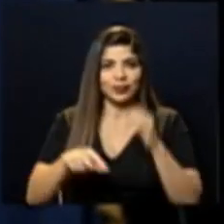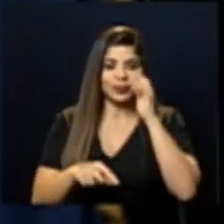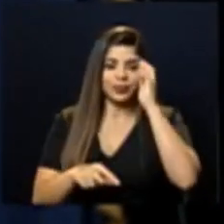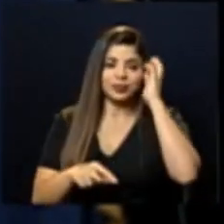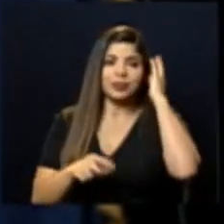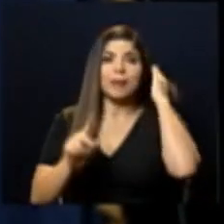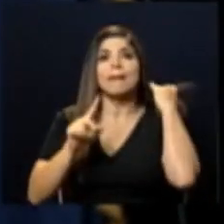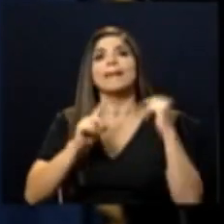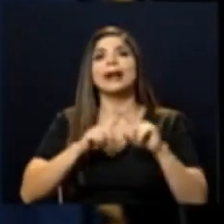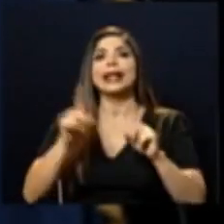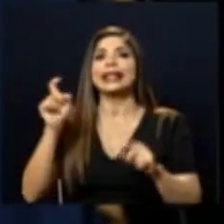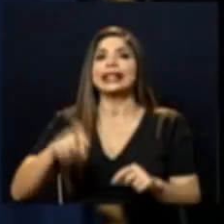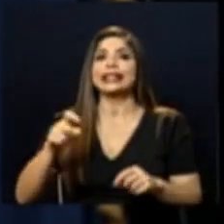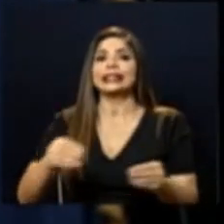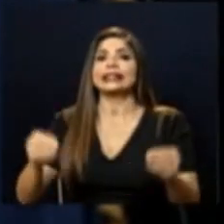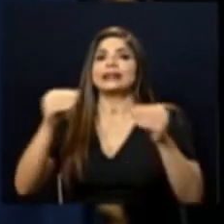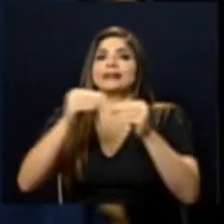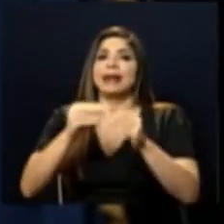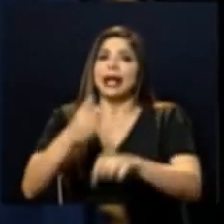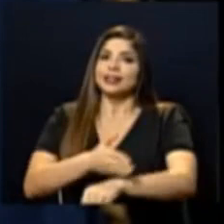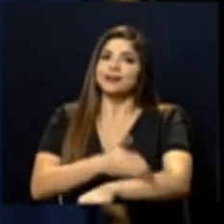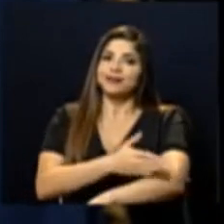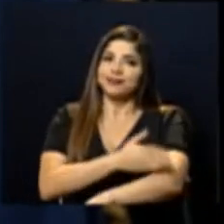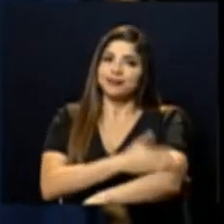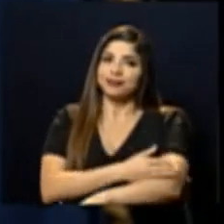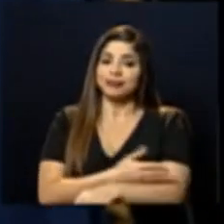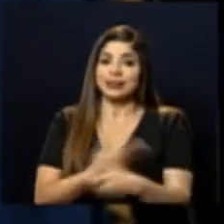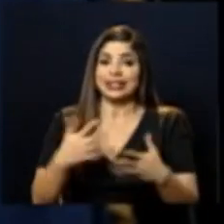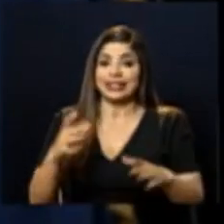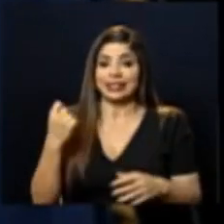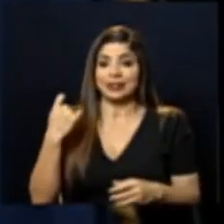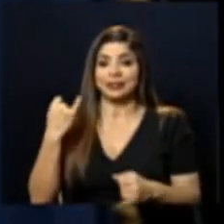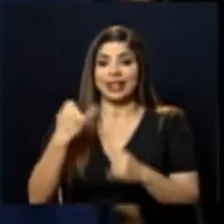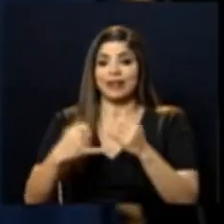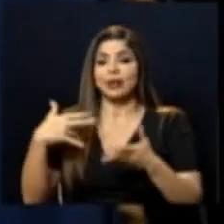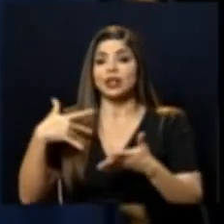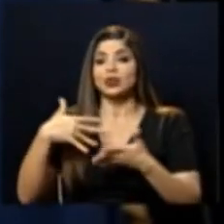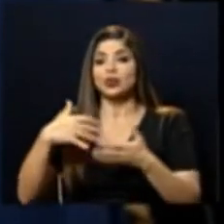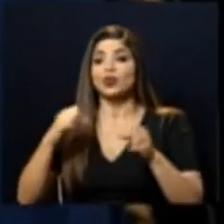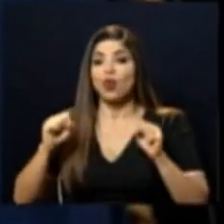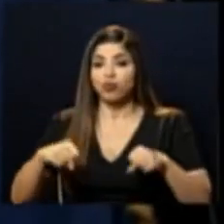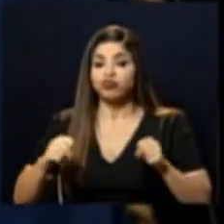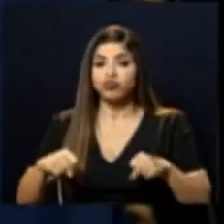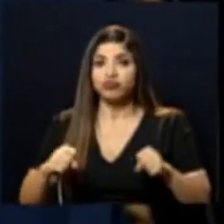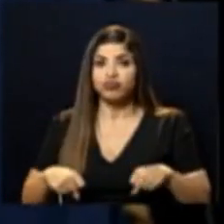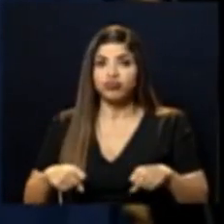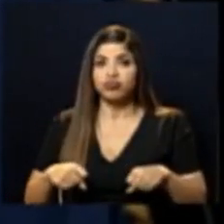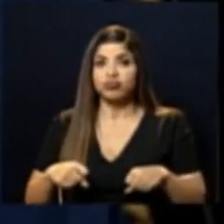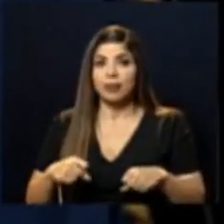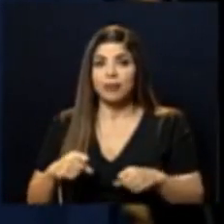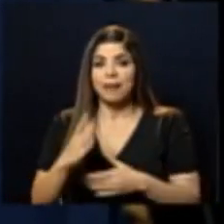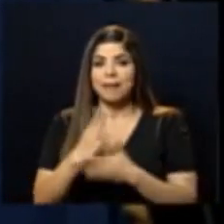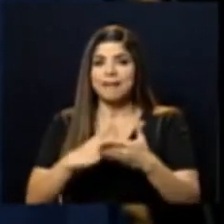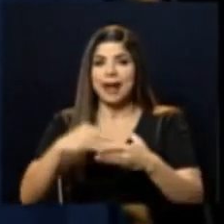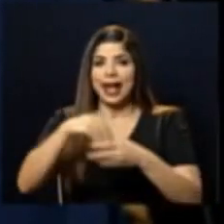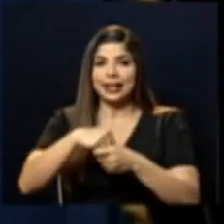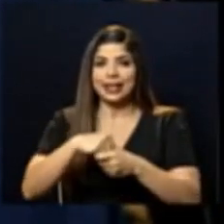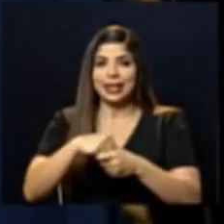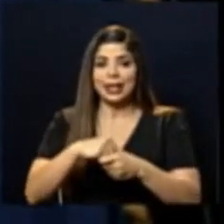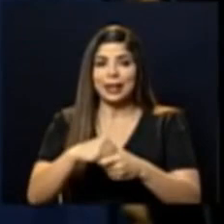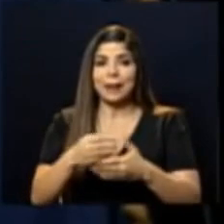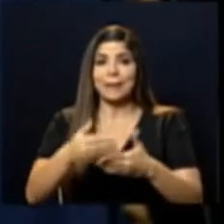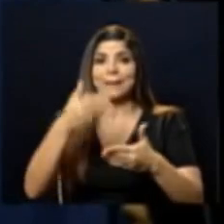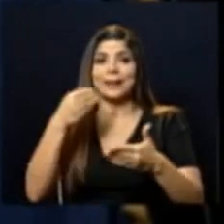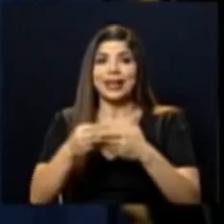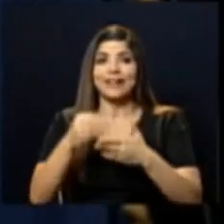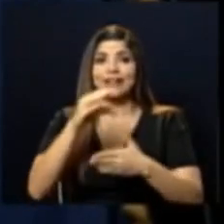embargo, es necesario más avance. Ya se finalizó el estudio de factibilidad como parte de la etapa de